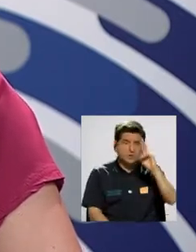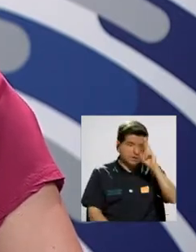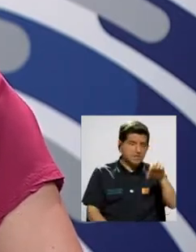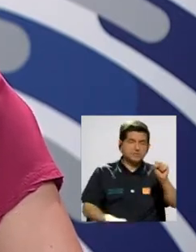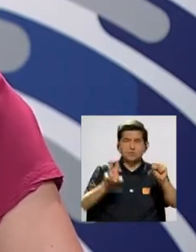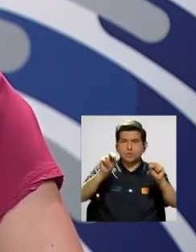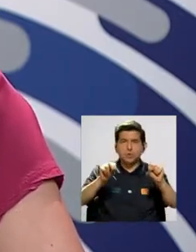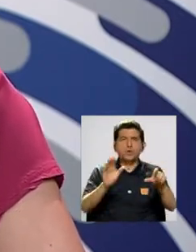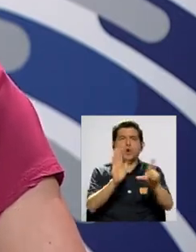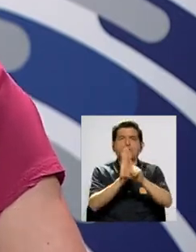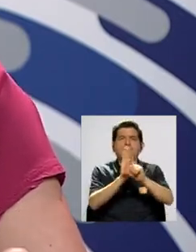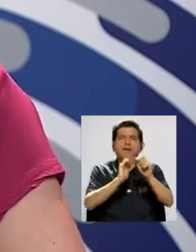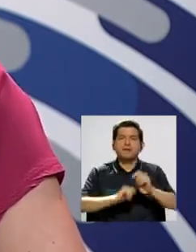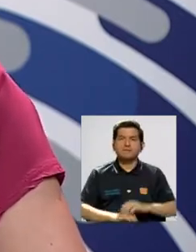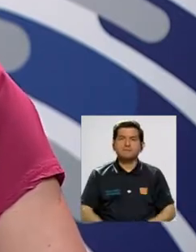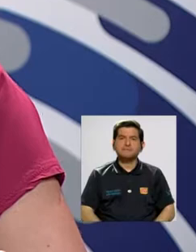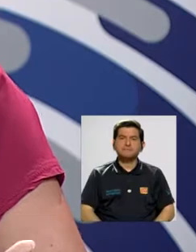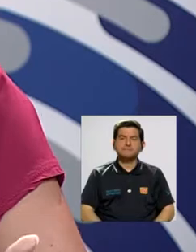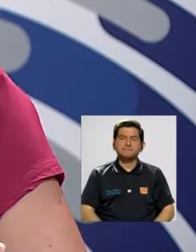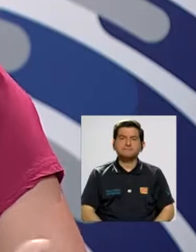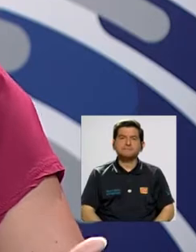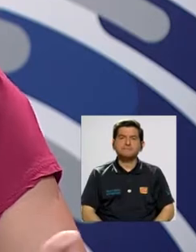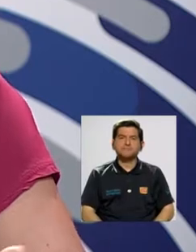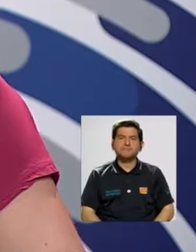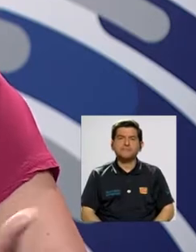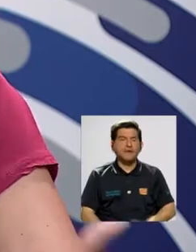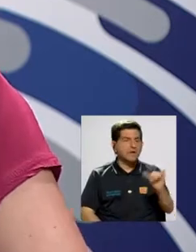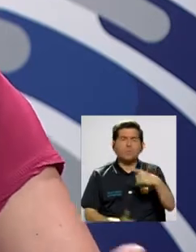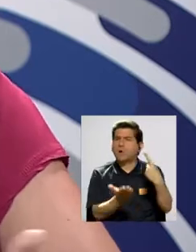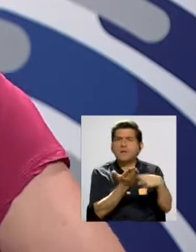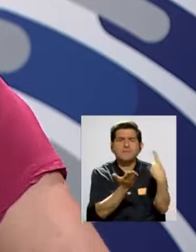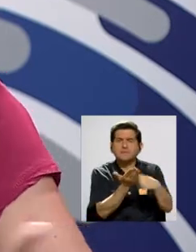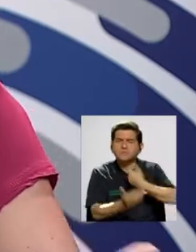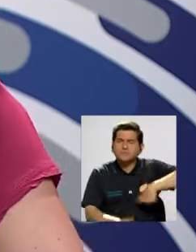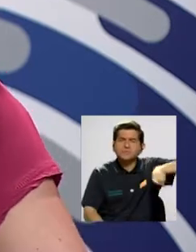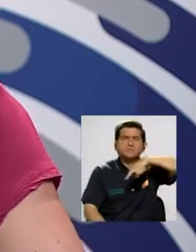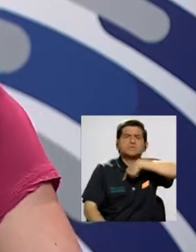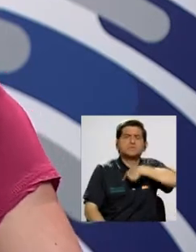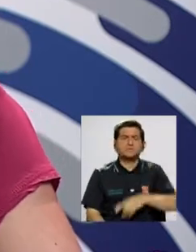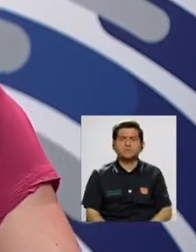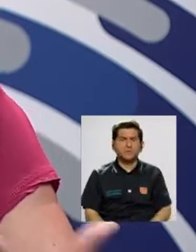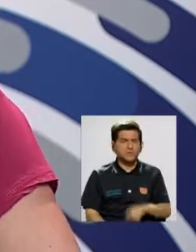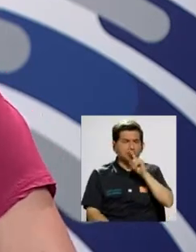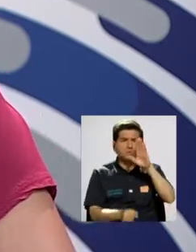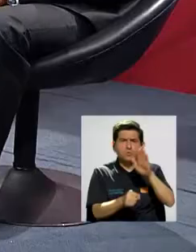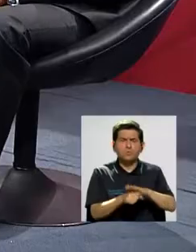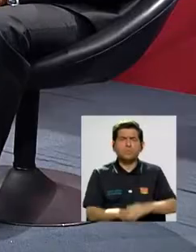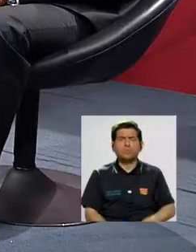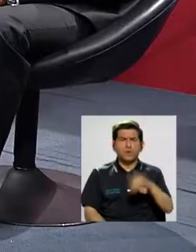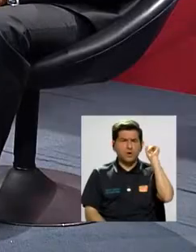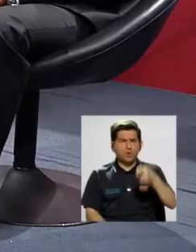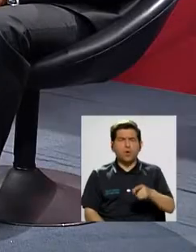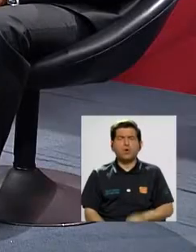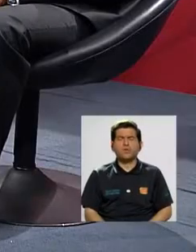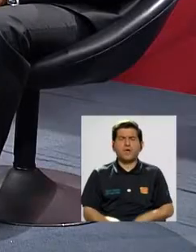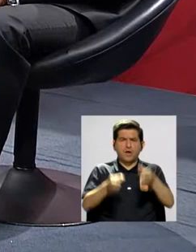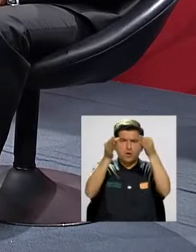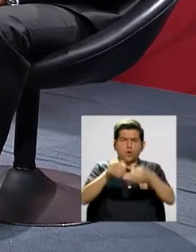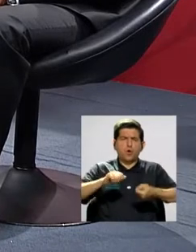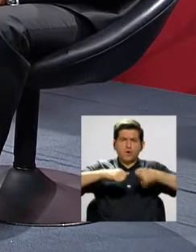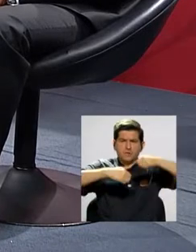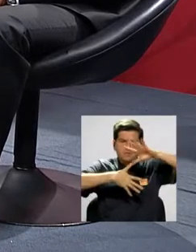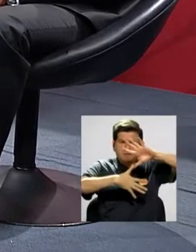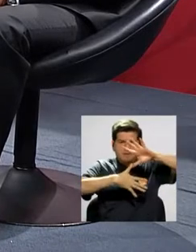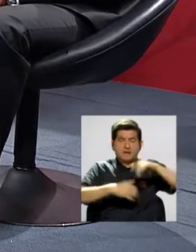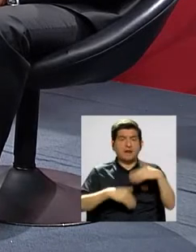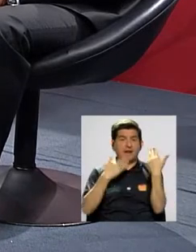o no una legislación. Entonces, se pone sobre la mesa si debemos o no cumplir con una orden de la Corte Interamericana. Entonces, creo que